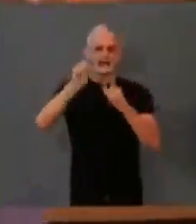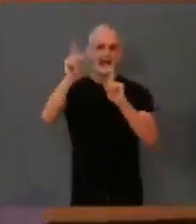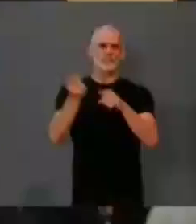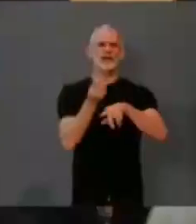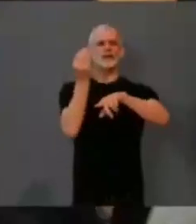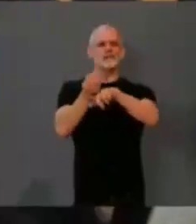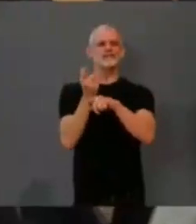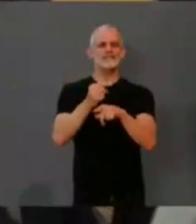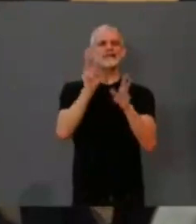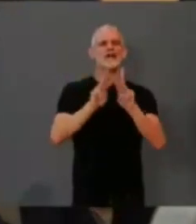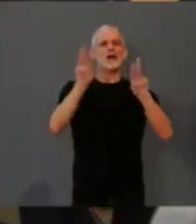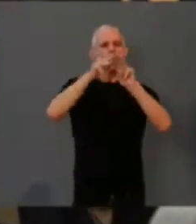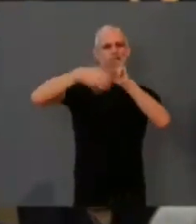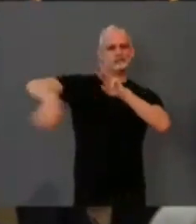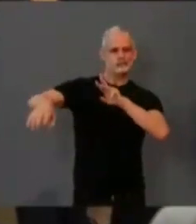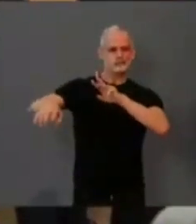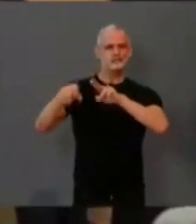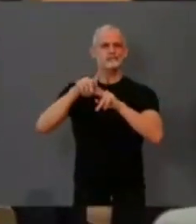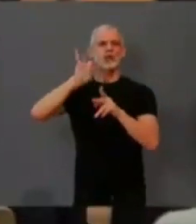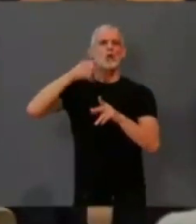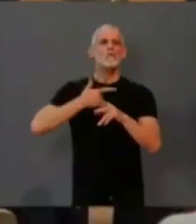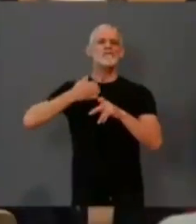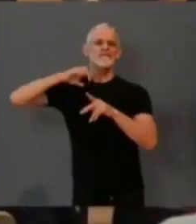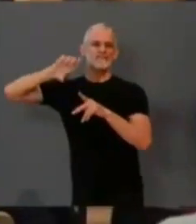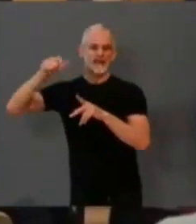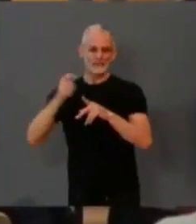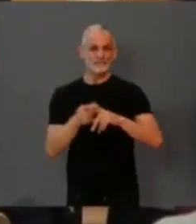unpa Argentina bienvenidas